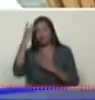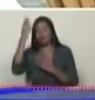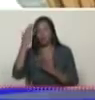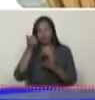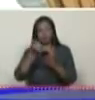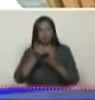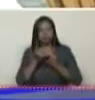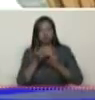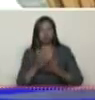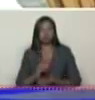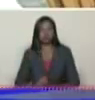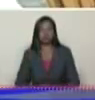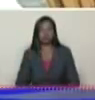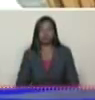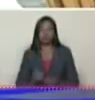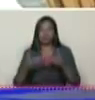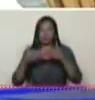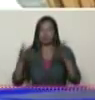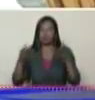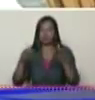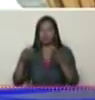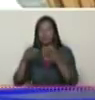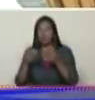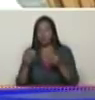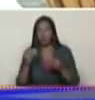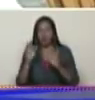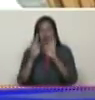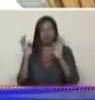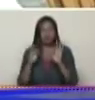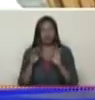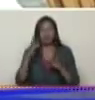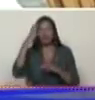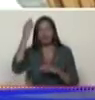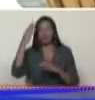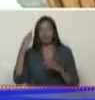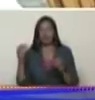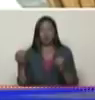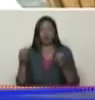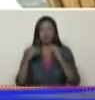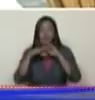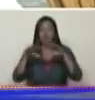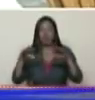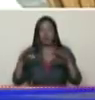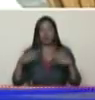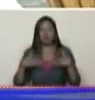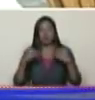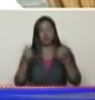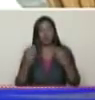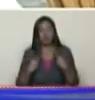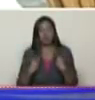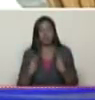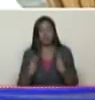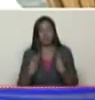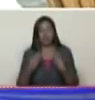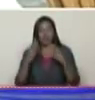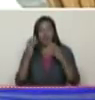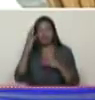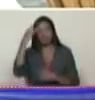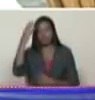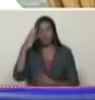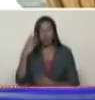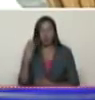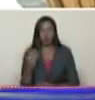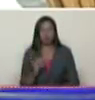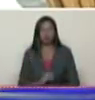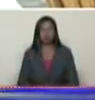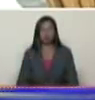ayude, que nos abra las puertas. Y digo, Dios proveerá salud y vida. Dios proveerá, así de